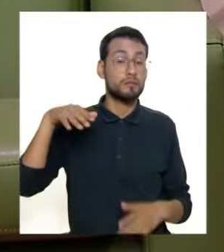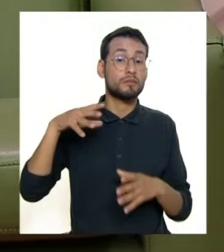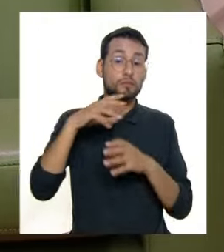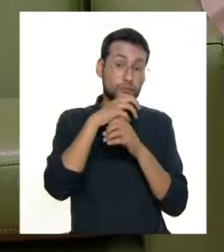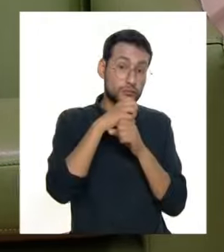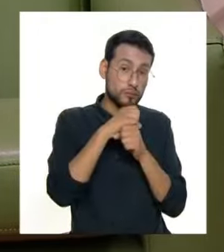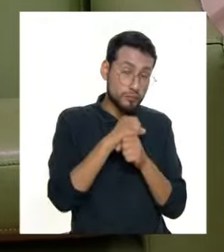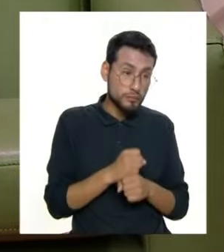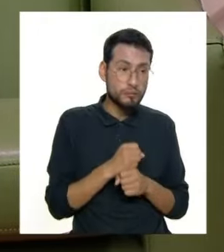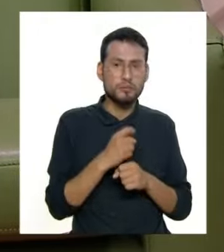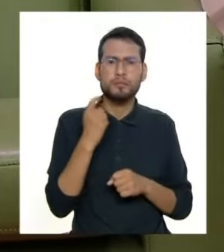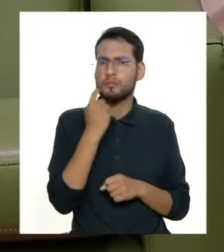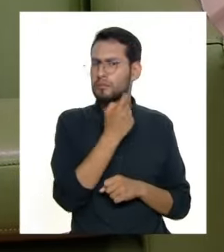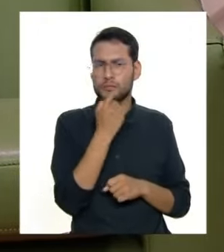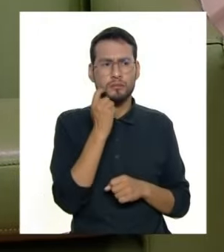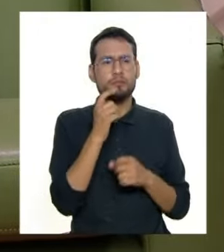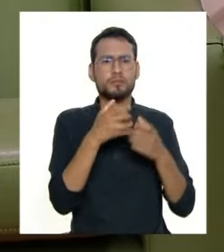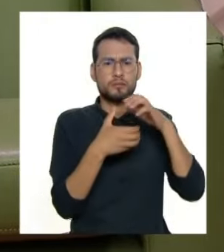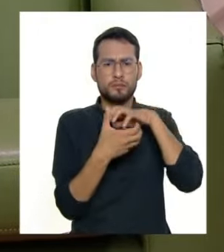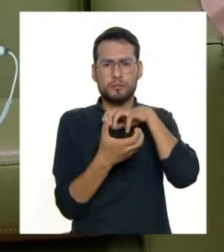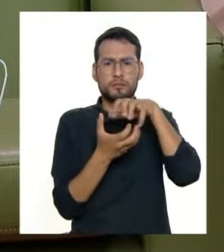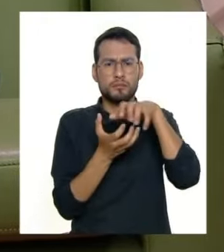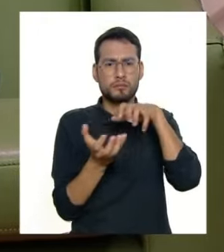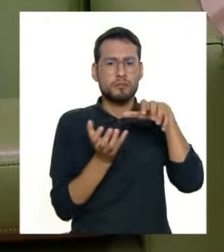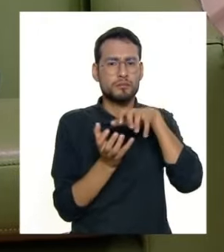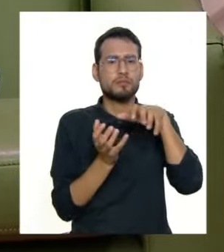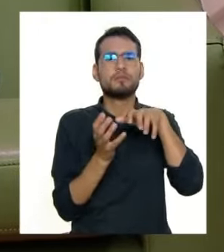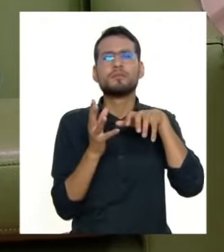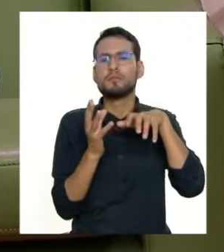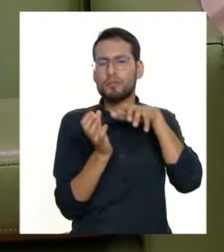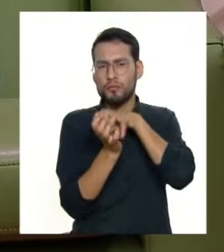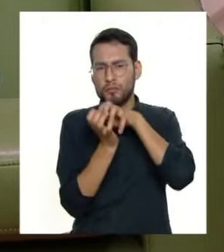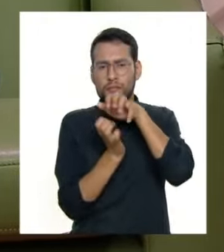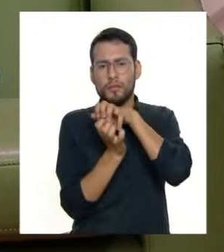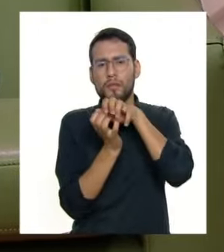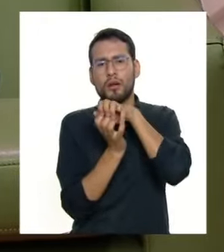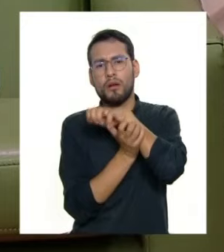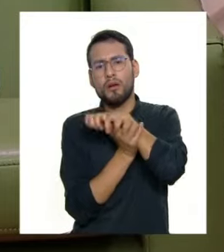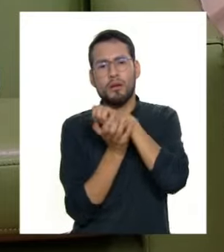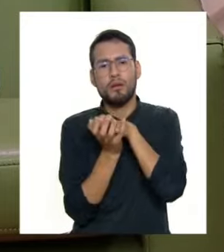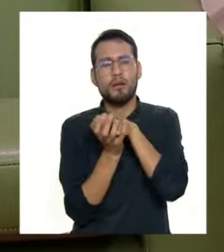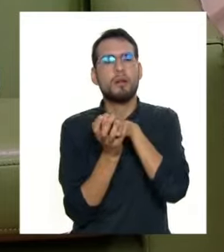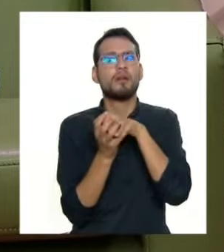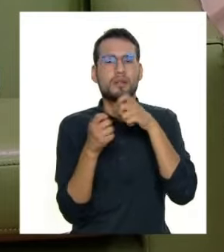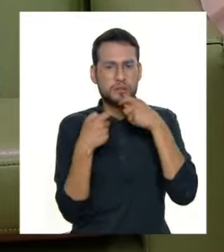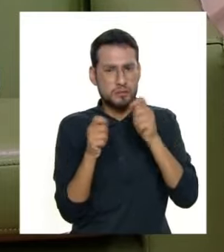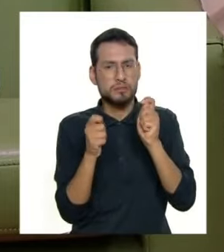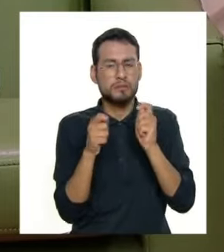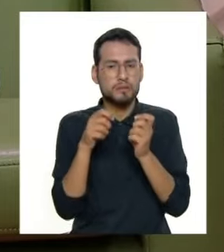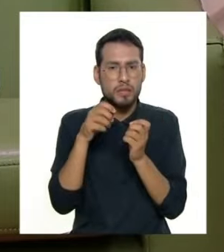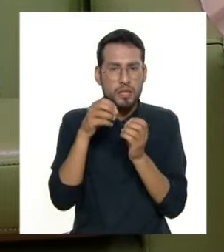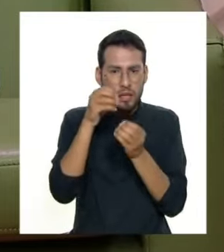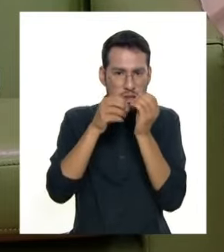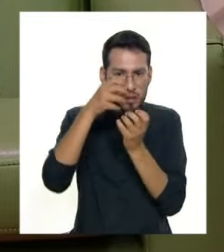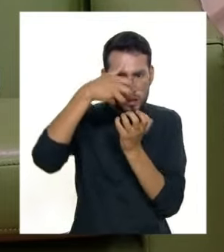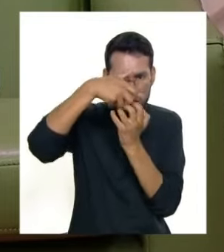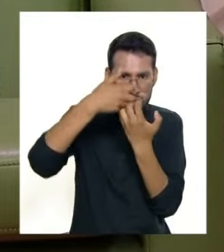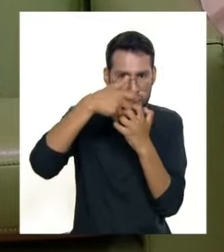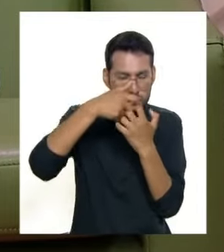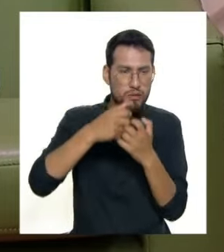¿ya? Los dientes tienden a posicionarse de manera diferente, a desgastarse y buscar su posición ideal para mantener ese